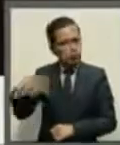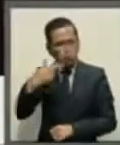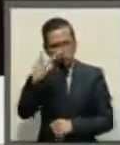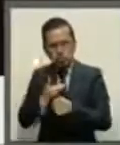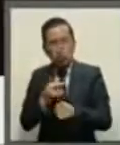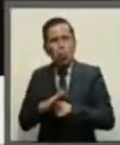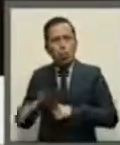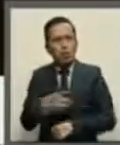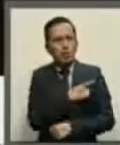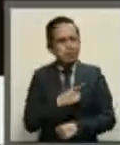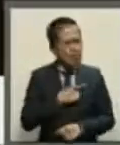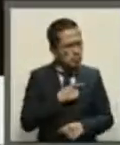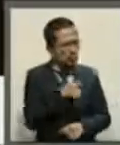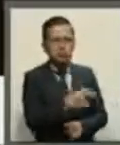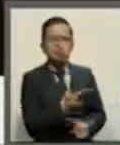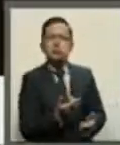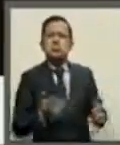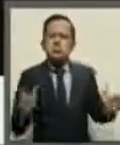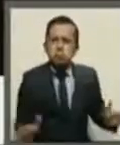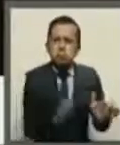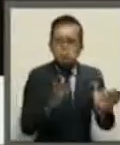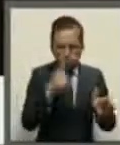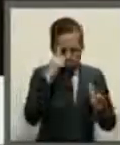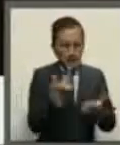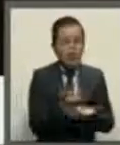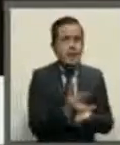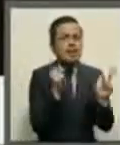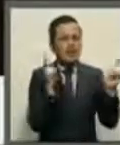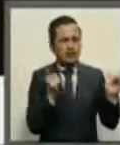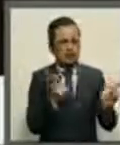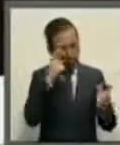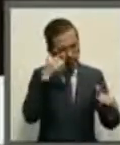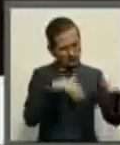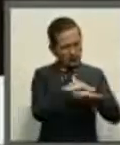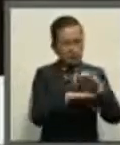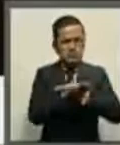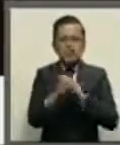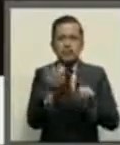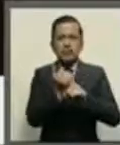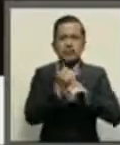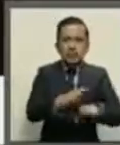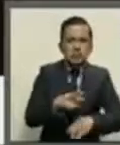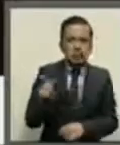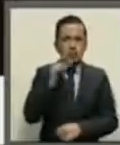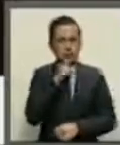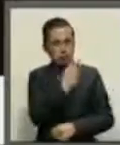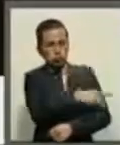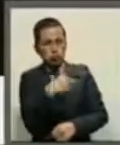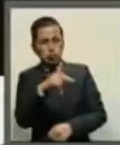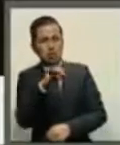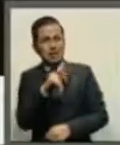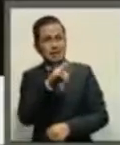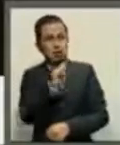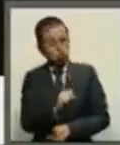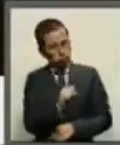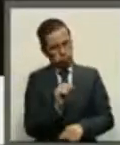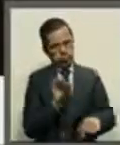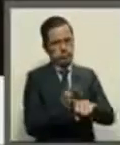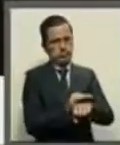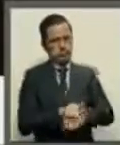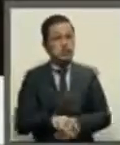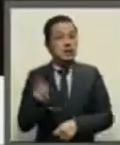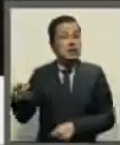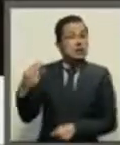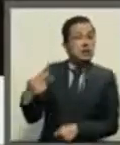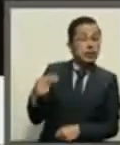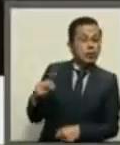y a la protección de datos personales, denominado Instituto Nacional de Transparencia, Acceso a la Información y Protección